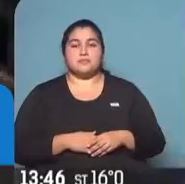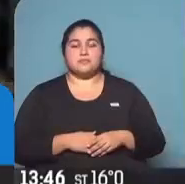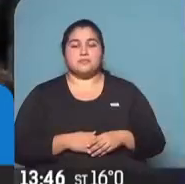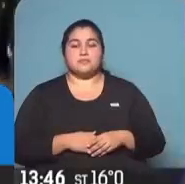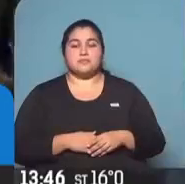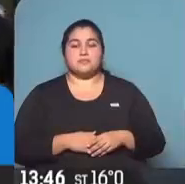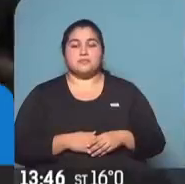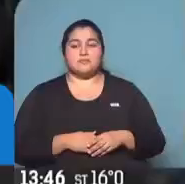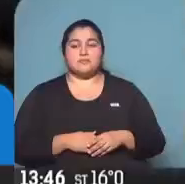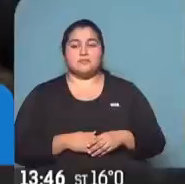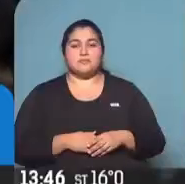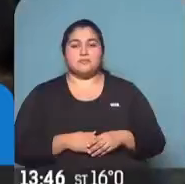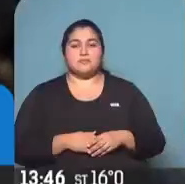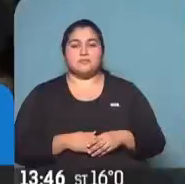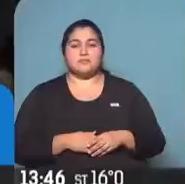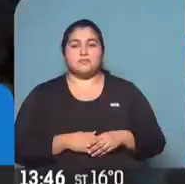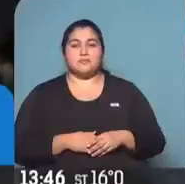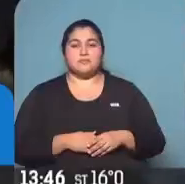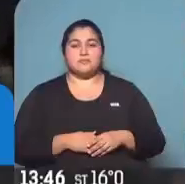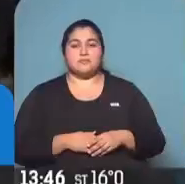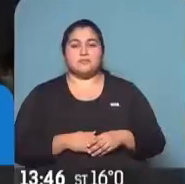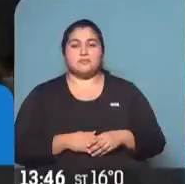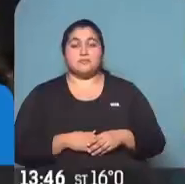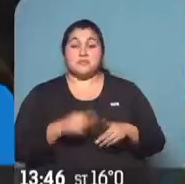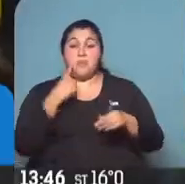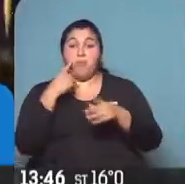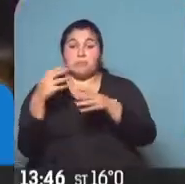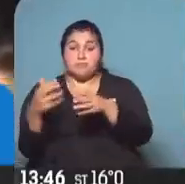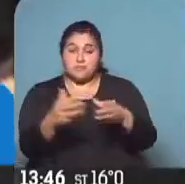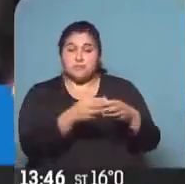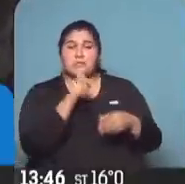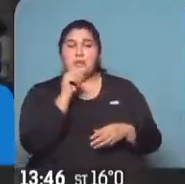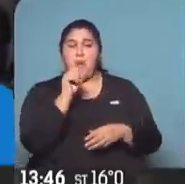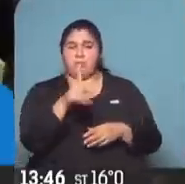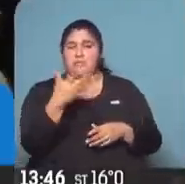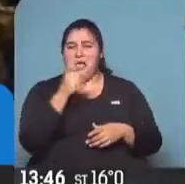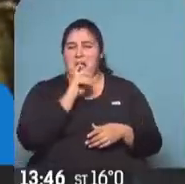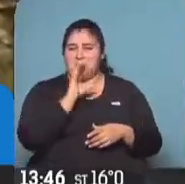tuvo 103º aniversario de la independencia